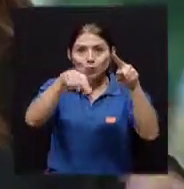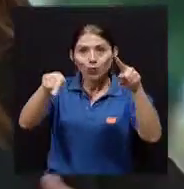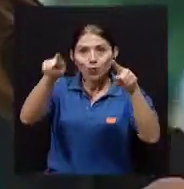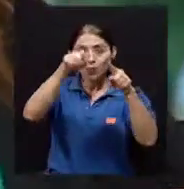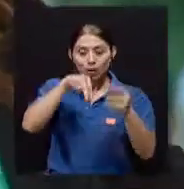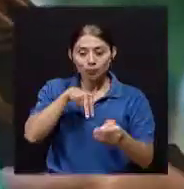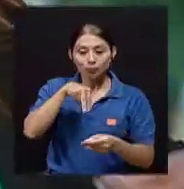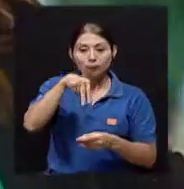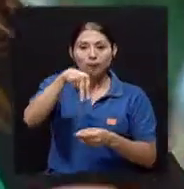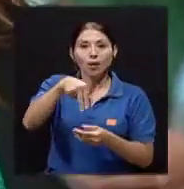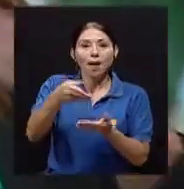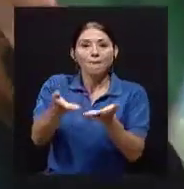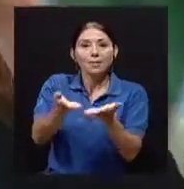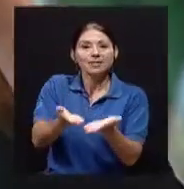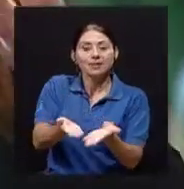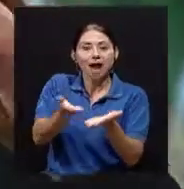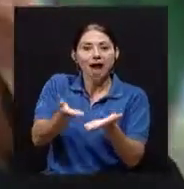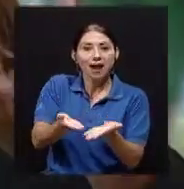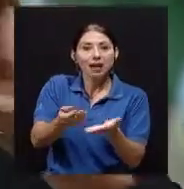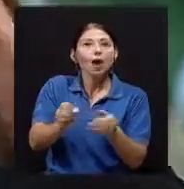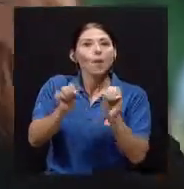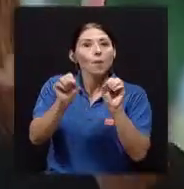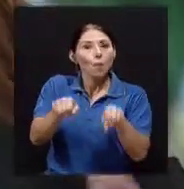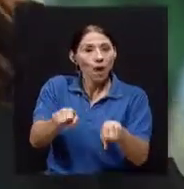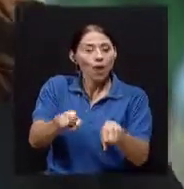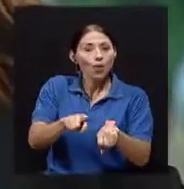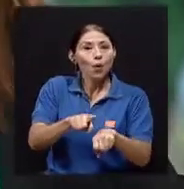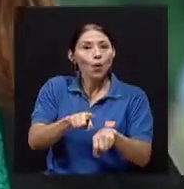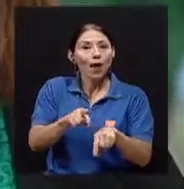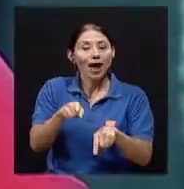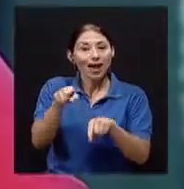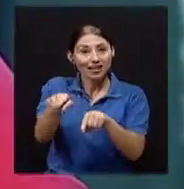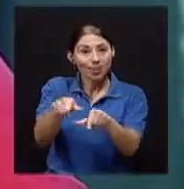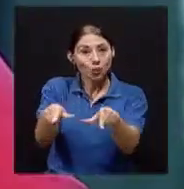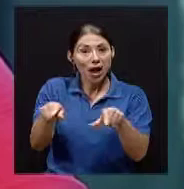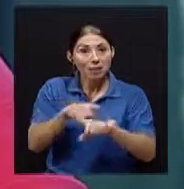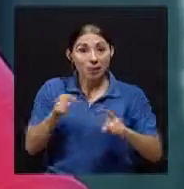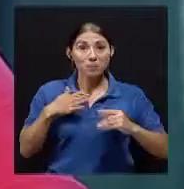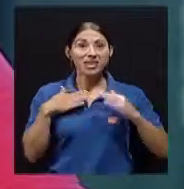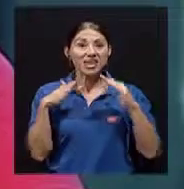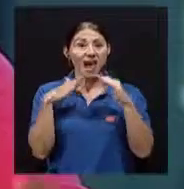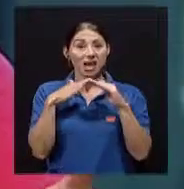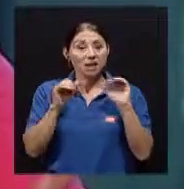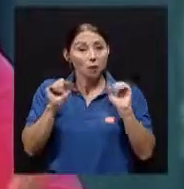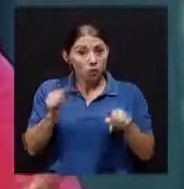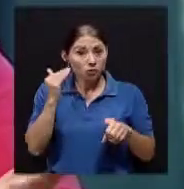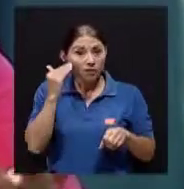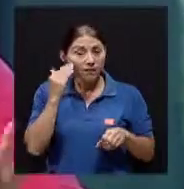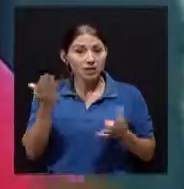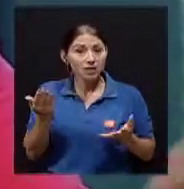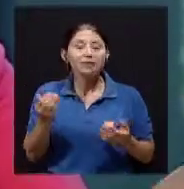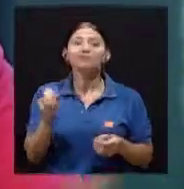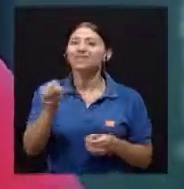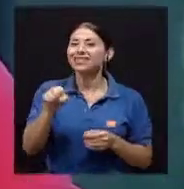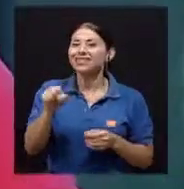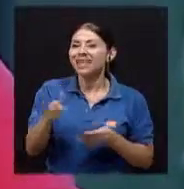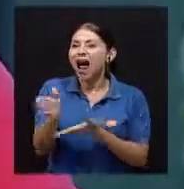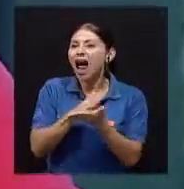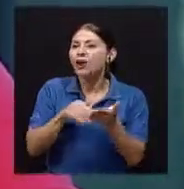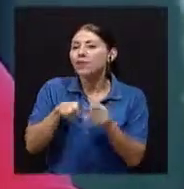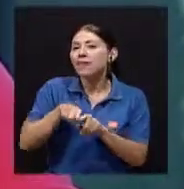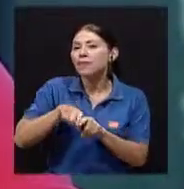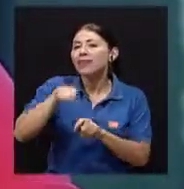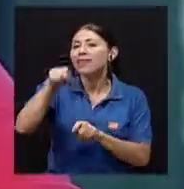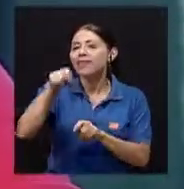en mi casa, con un centímetro? ¿Puedo visualizarlo? ¿Cómo hacerlo ahí? Sí, usualmente, bueno, hay algunas medidas que se usan a nivel profesional de salud. Lo ideal